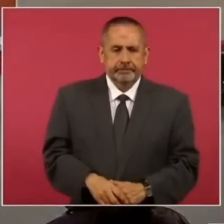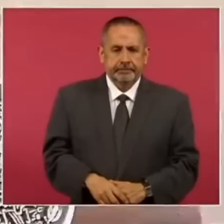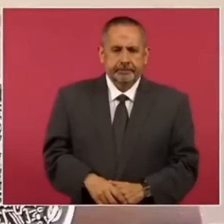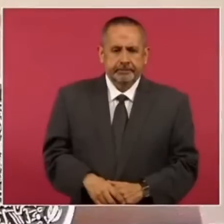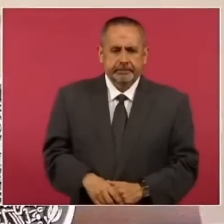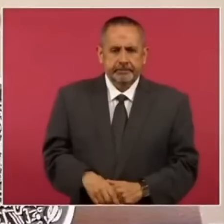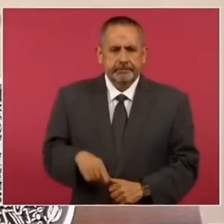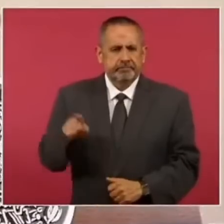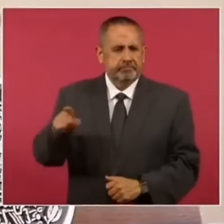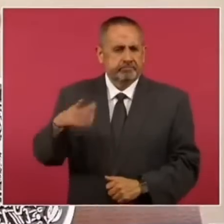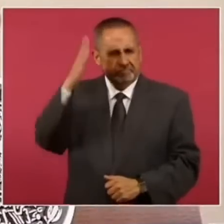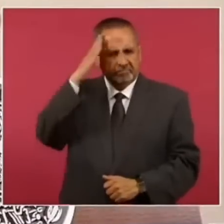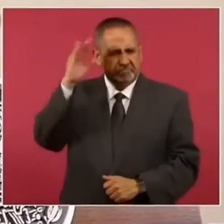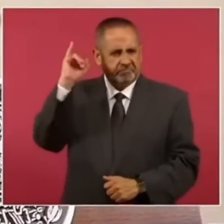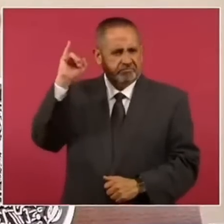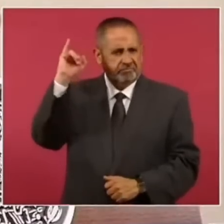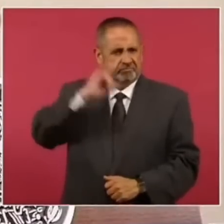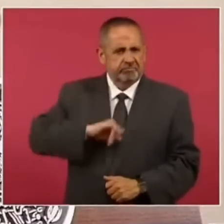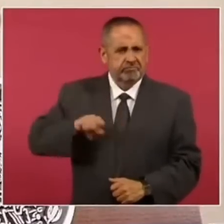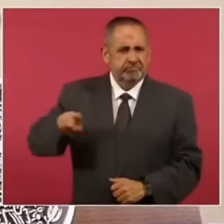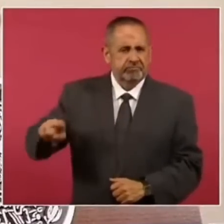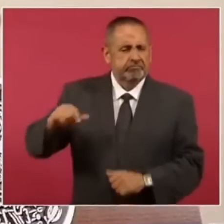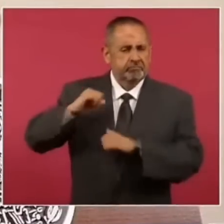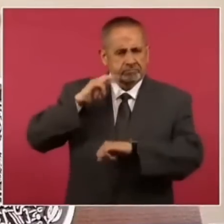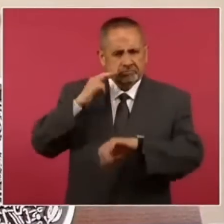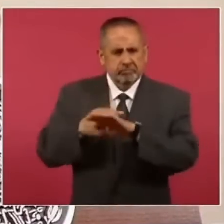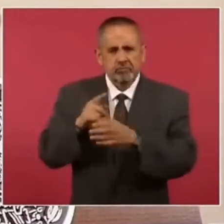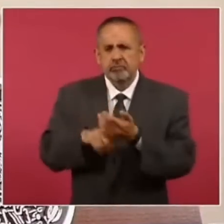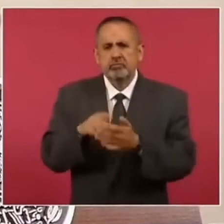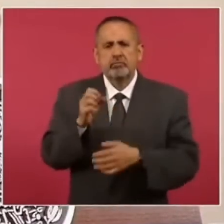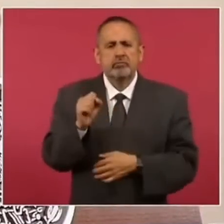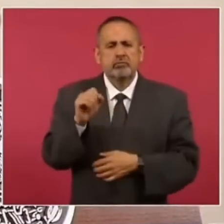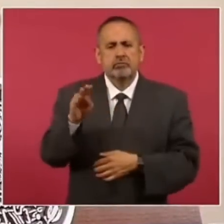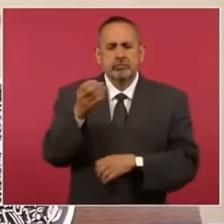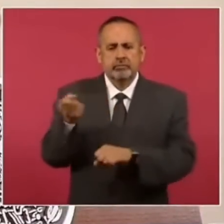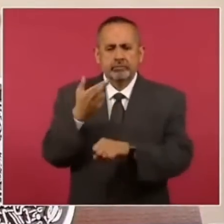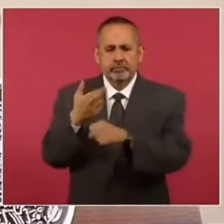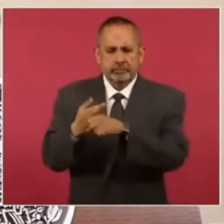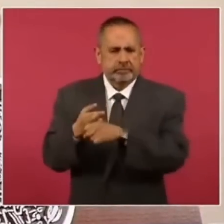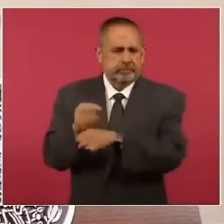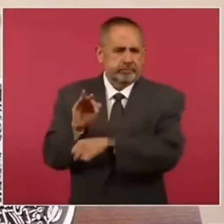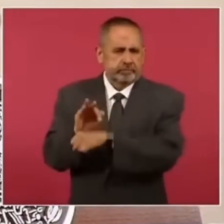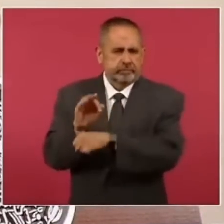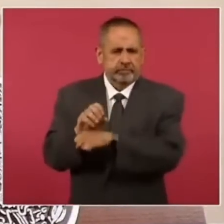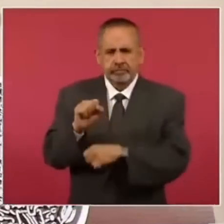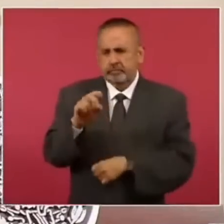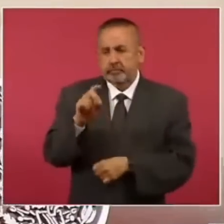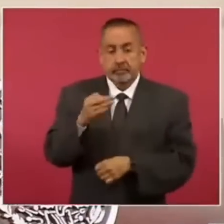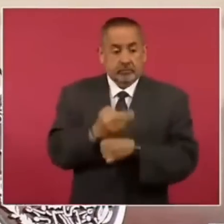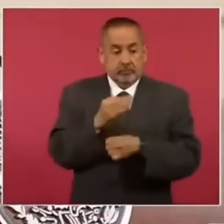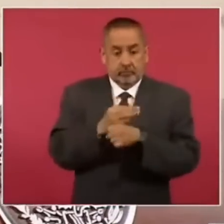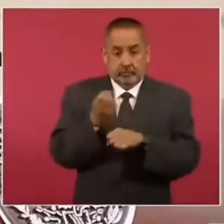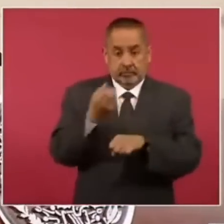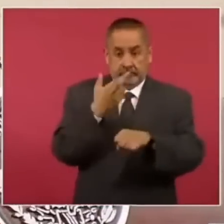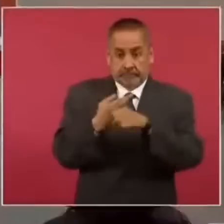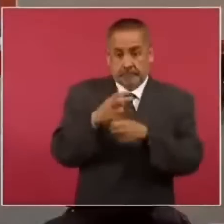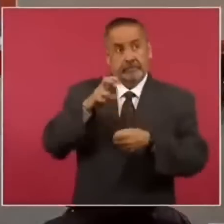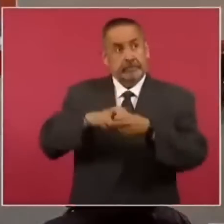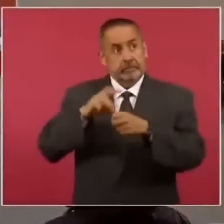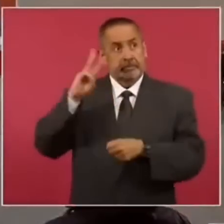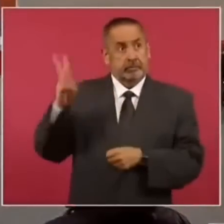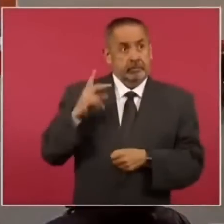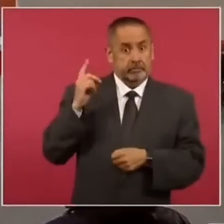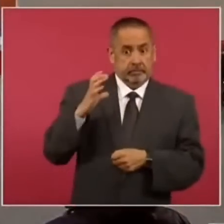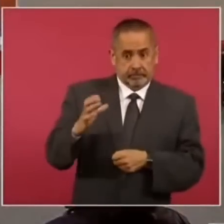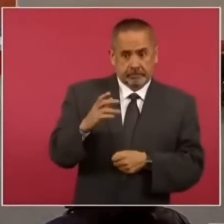jefe de Estado Mayor te puede enviar la información o el subsecretario de la Defensa. El secretario está ahora en Washington.